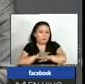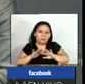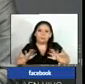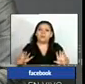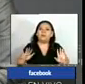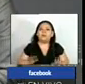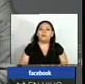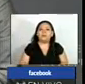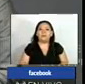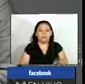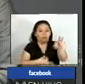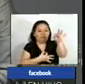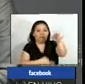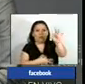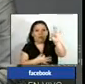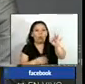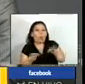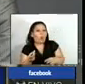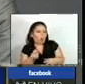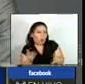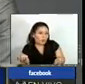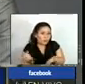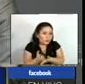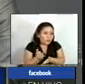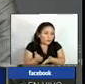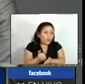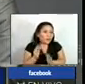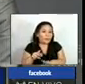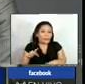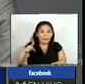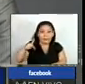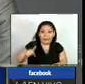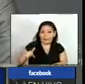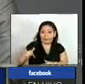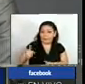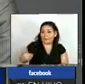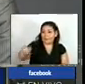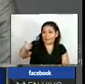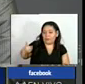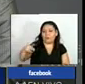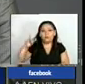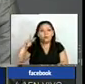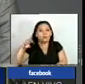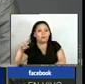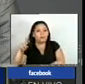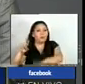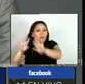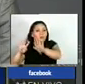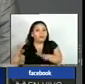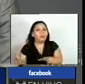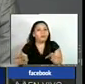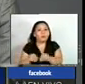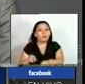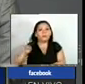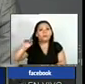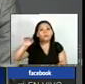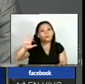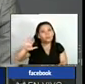la declaración del impuesto sobre la renta para el ejercicio 2019 en 500